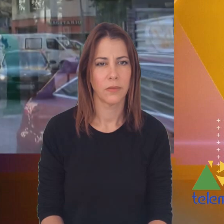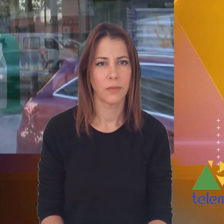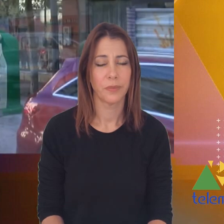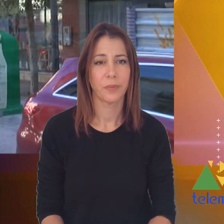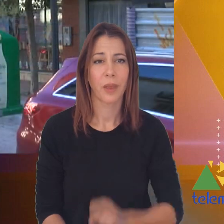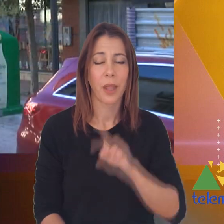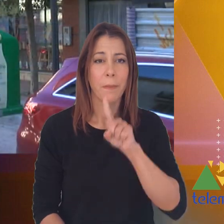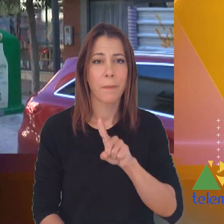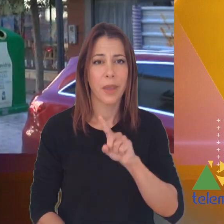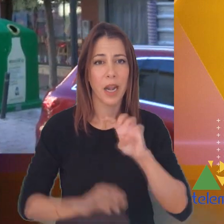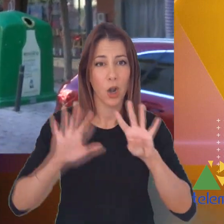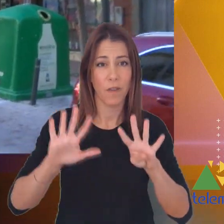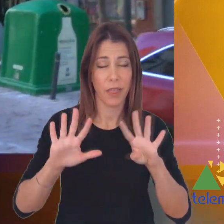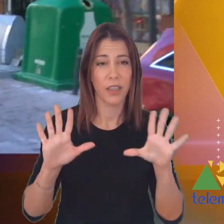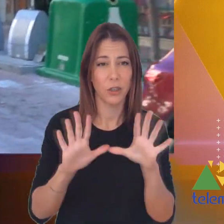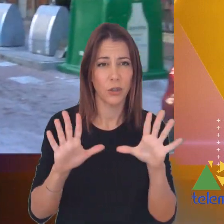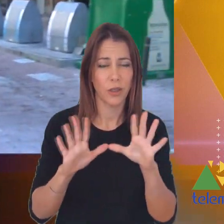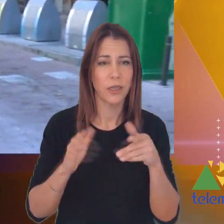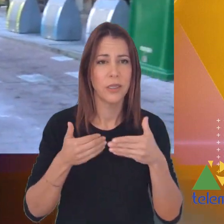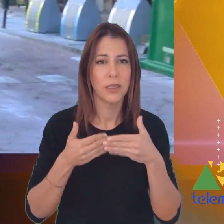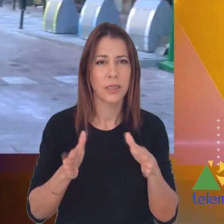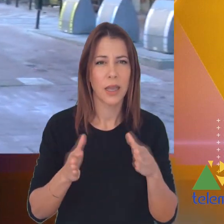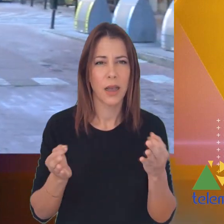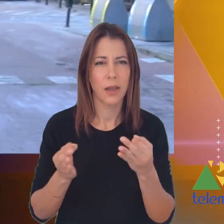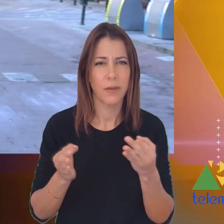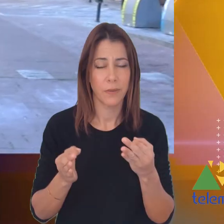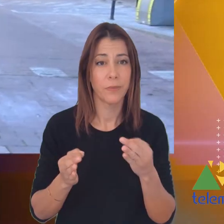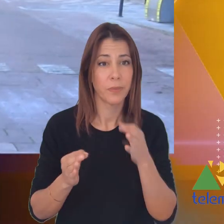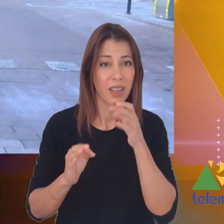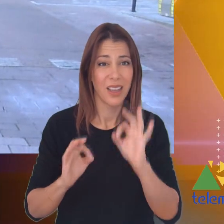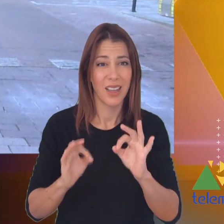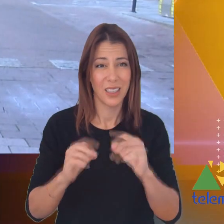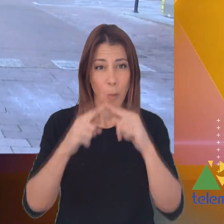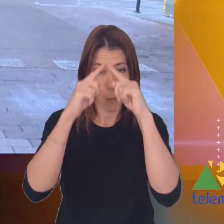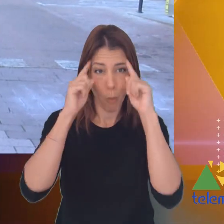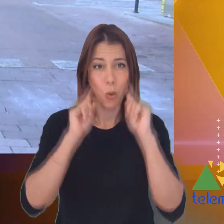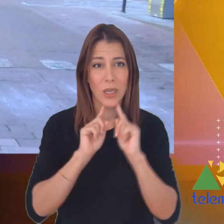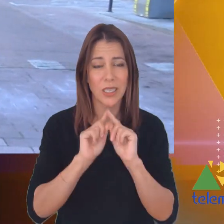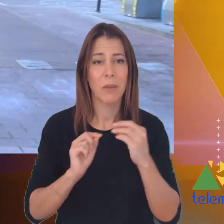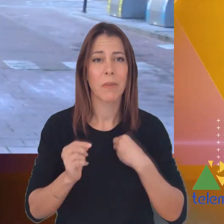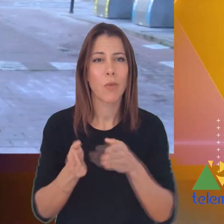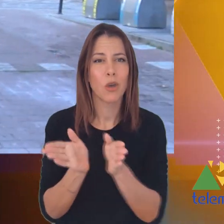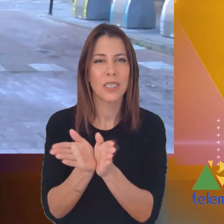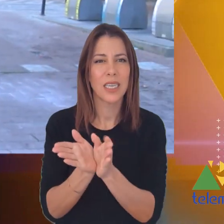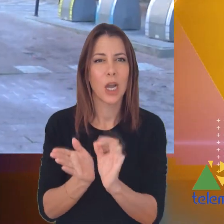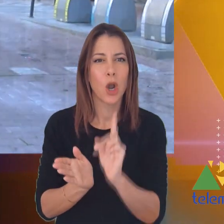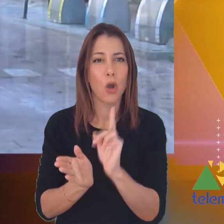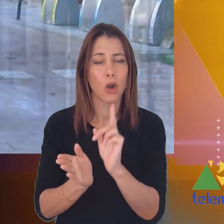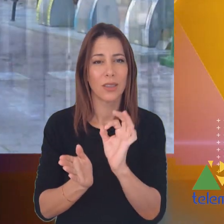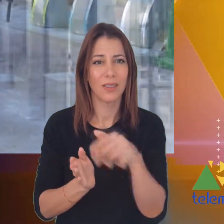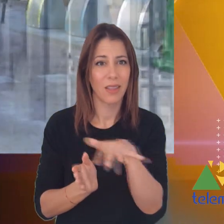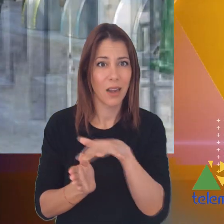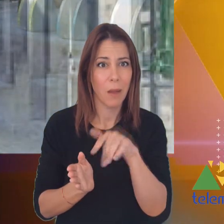En 1910 se abre Tejidos La Purísima, en la esquina norte de la plaza,